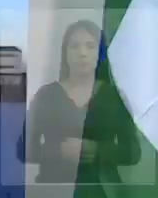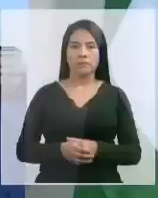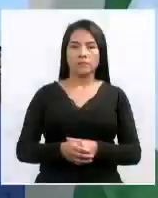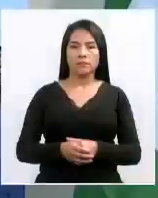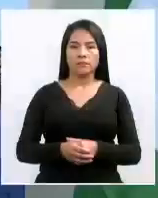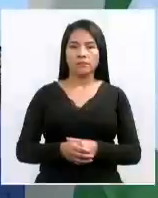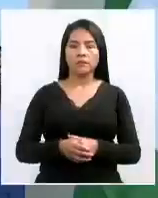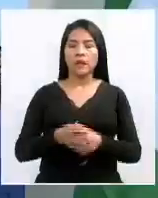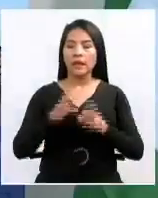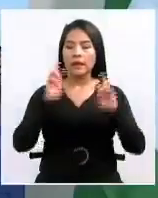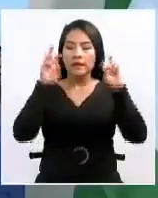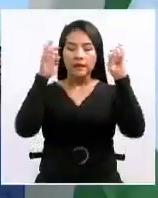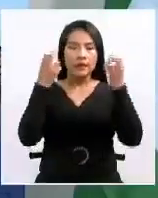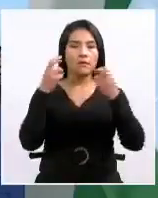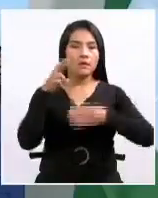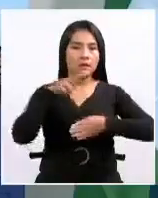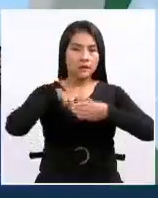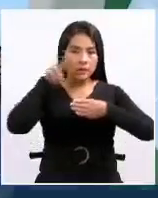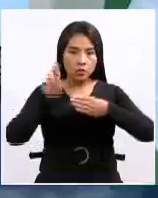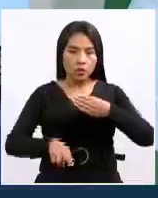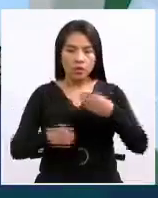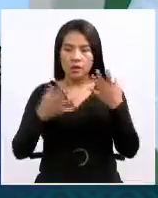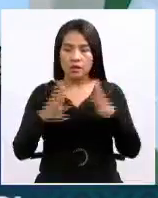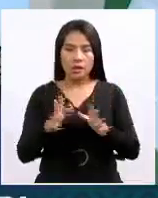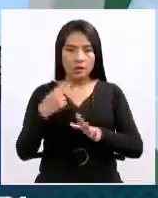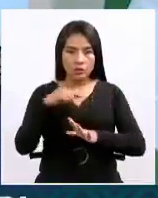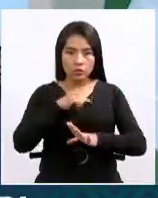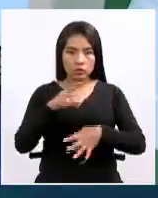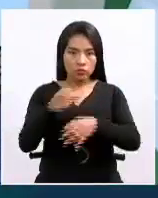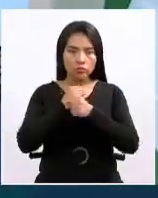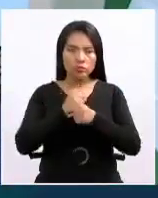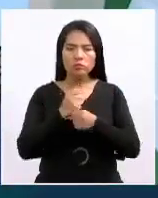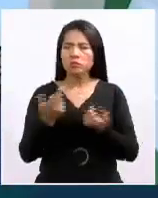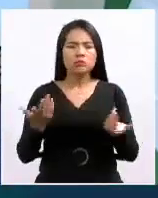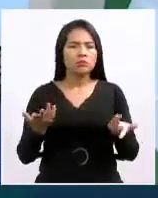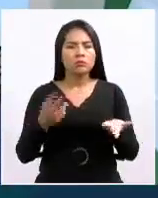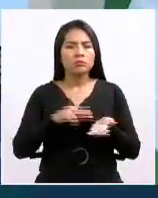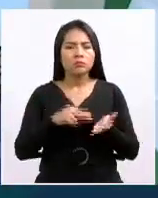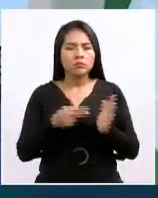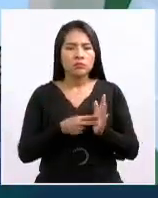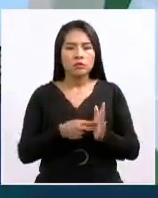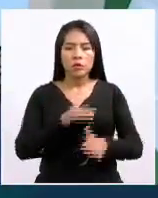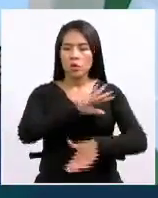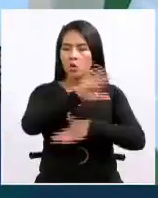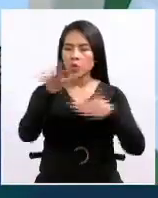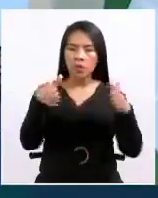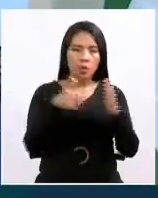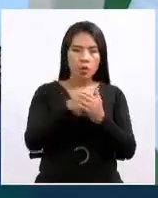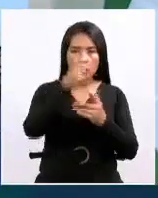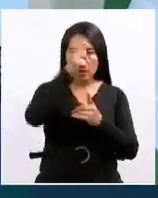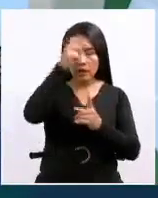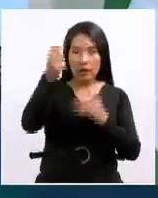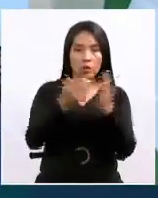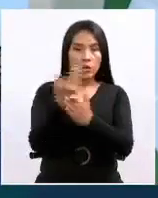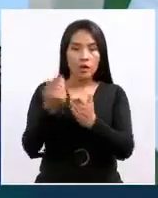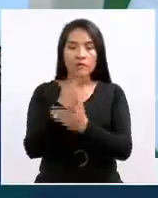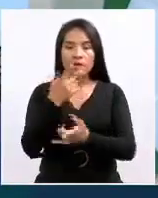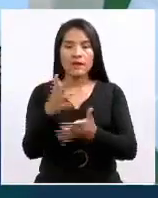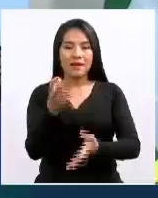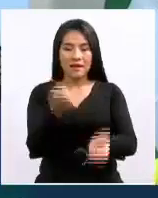Los resultados obtenidos son que todas las tecnologías evaluadas